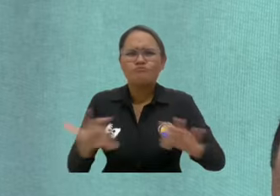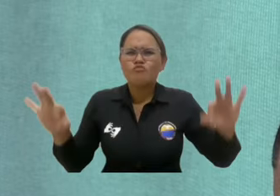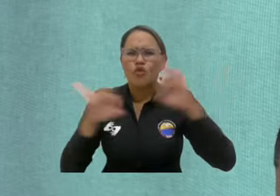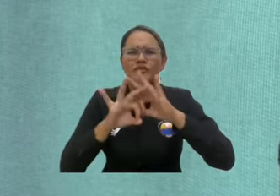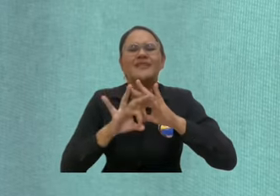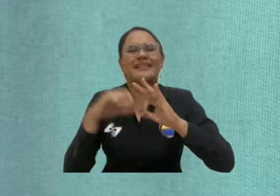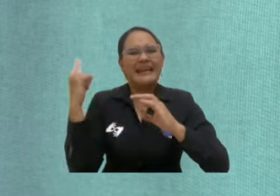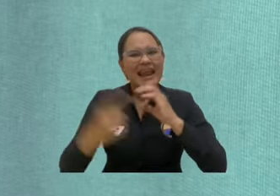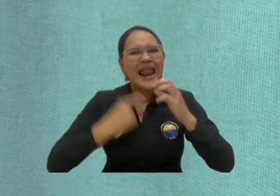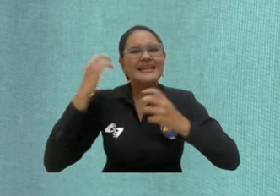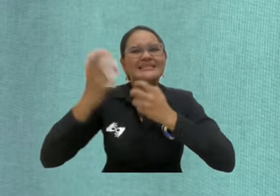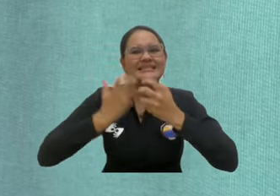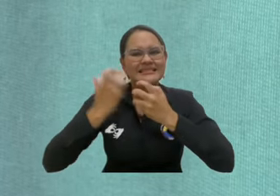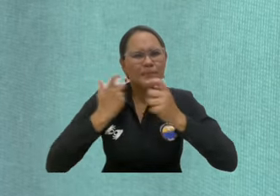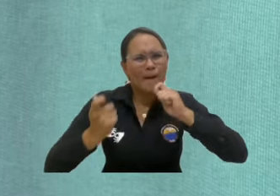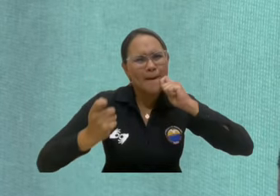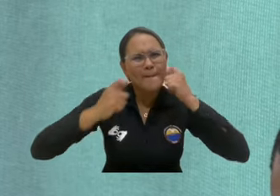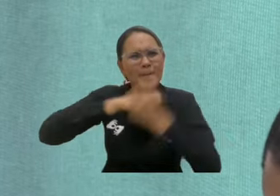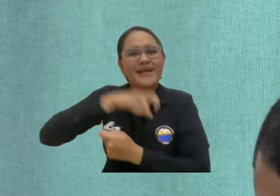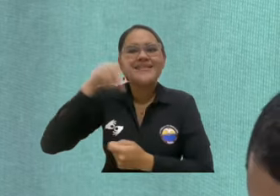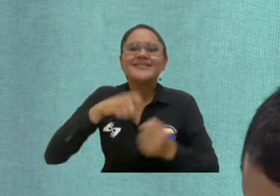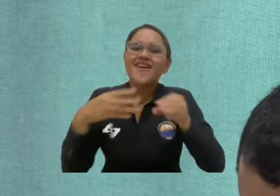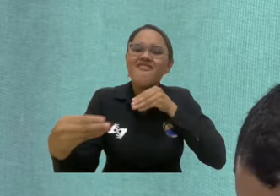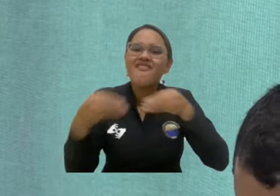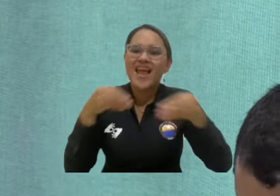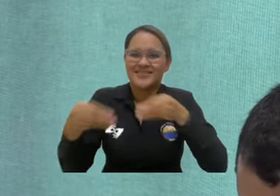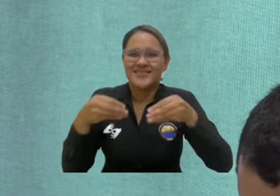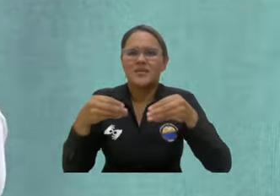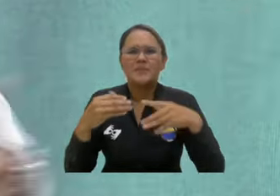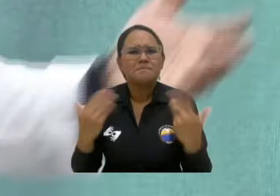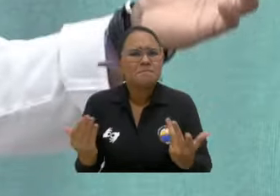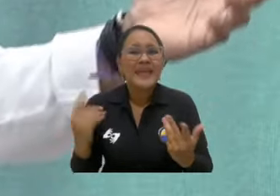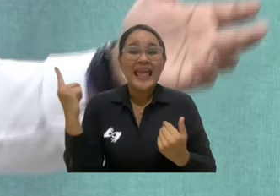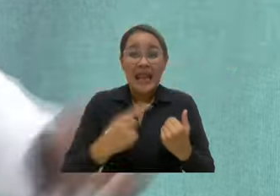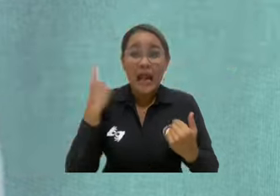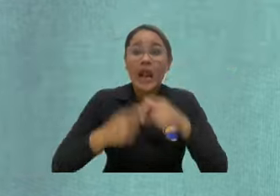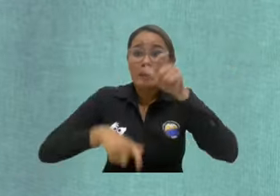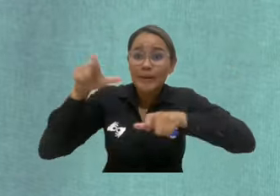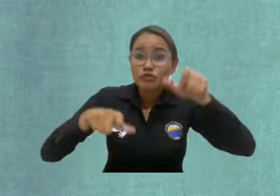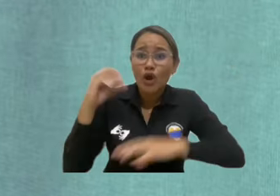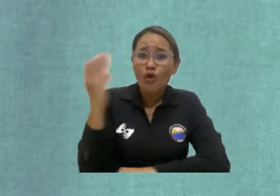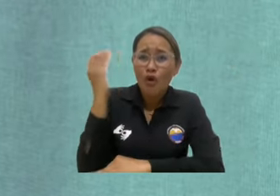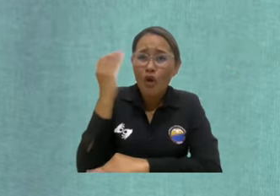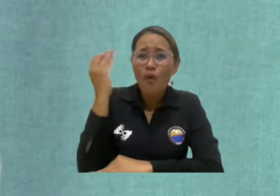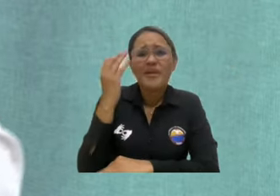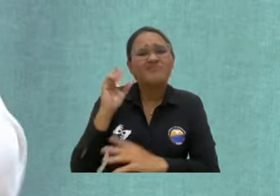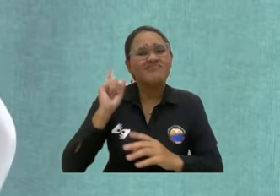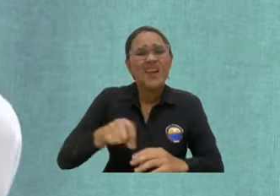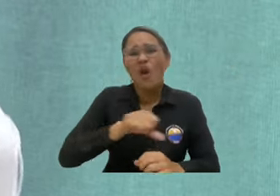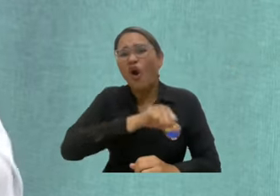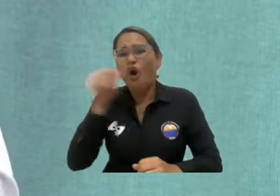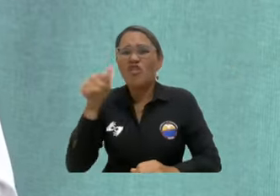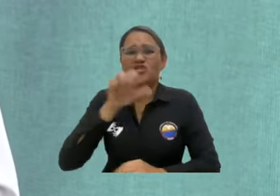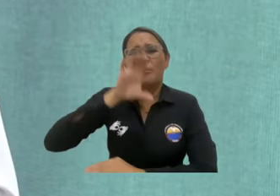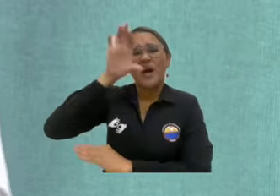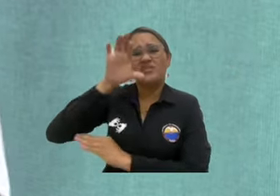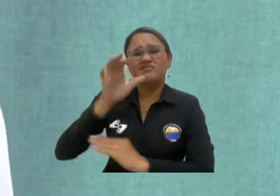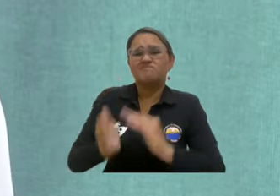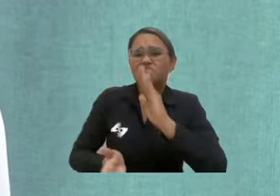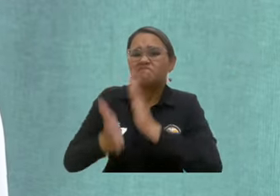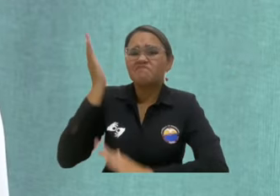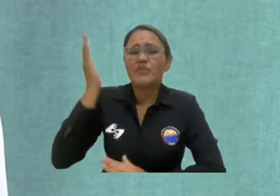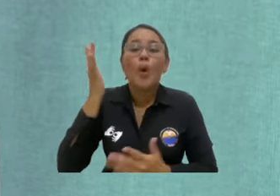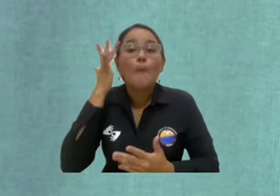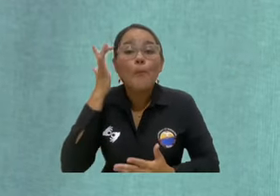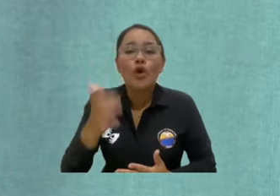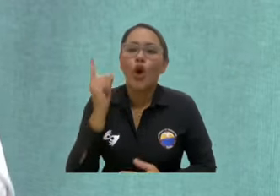Uno de los cambios que debe propiciar el sistema es que haya mucha más flexibilidad. Por eso miles de colombianos tienen que salir del país, porque el viacrucis que